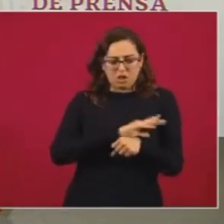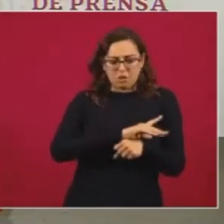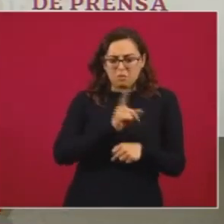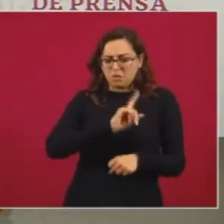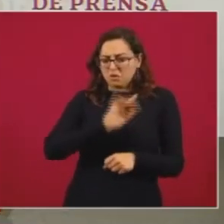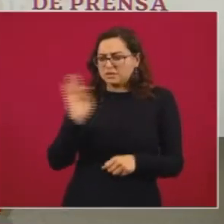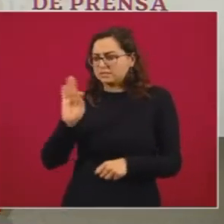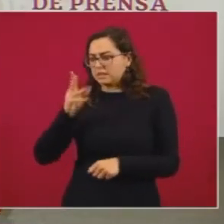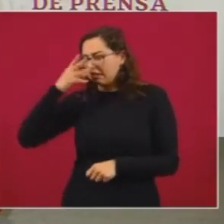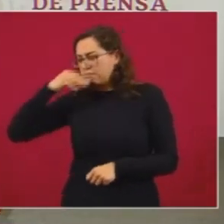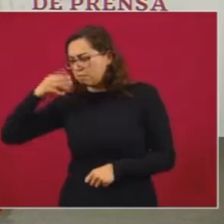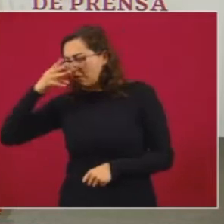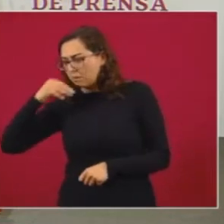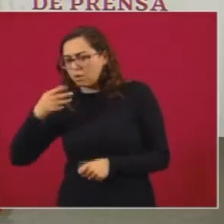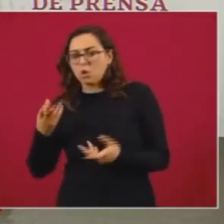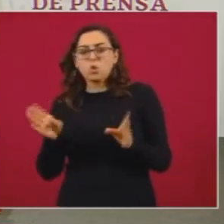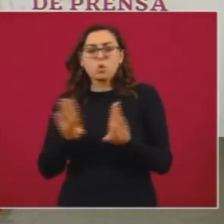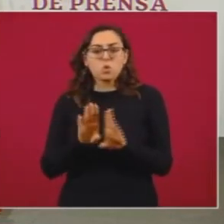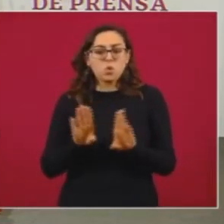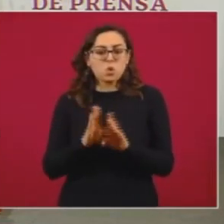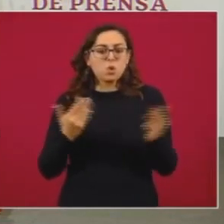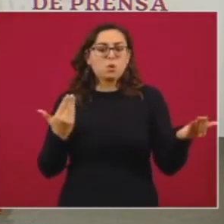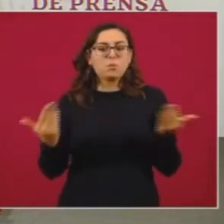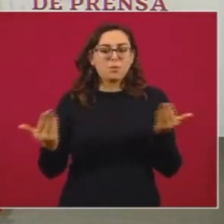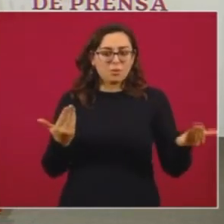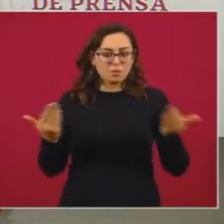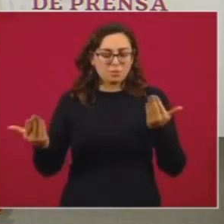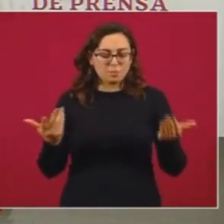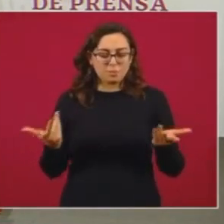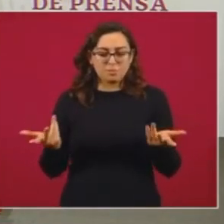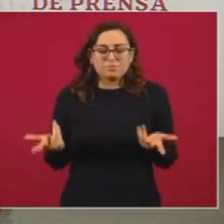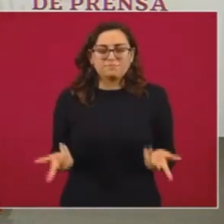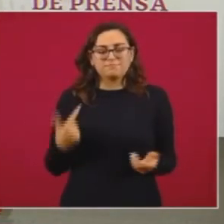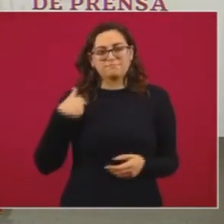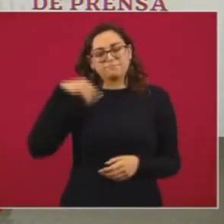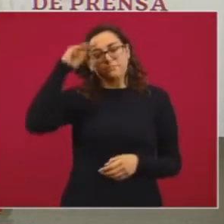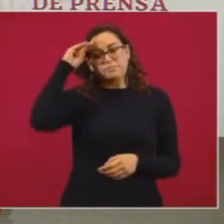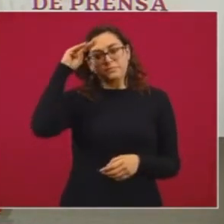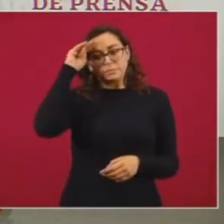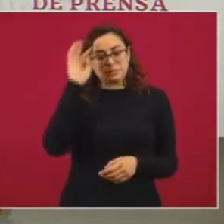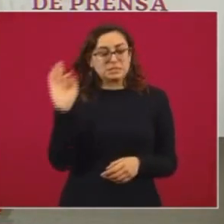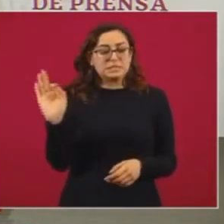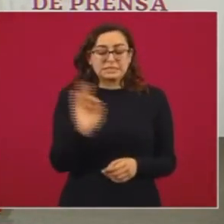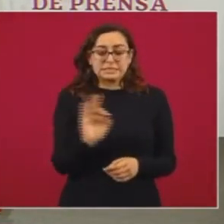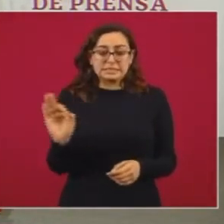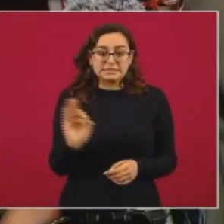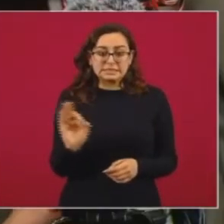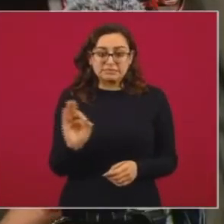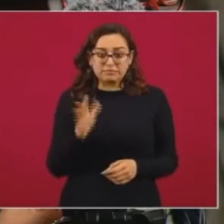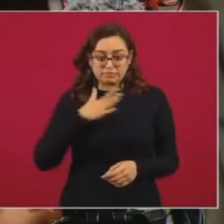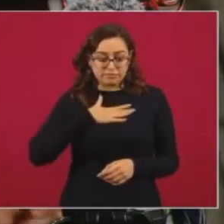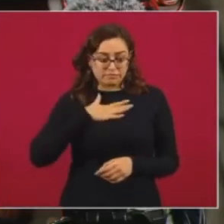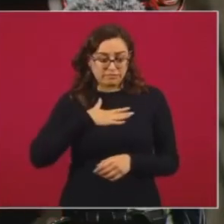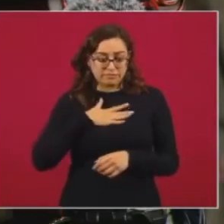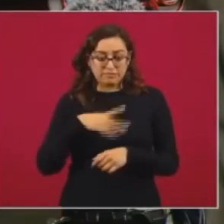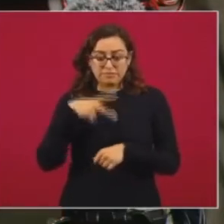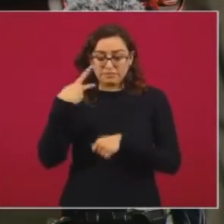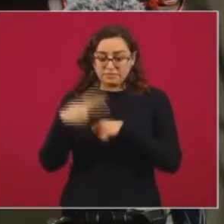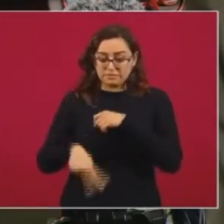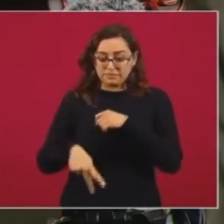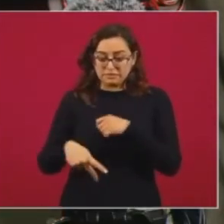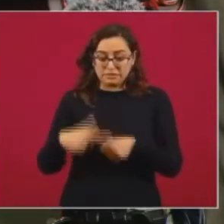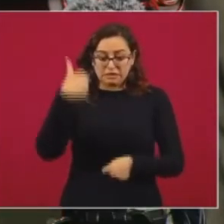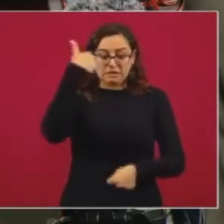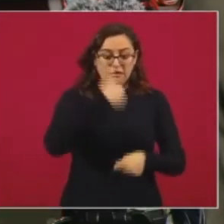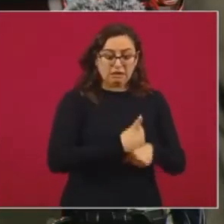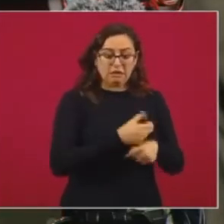Y qué pasa con estas faringitis, etcétera? Me hace pensar que pudiera estar en riesgo de ser